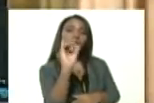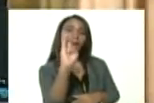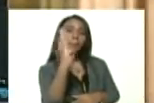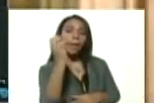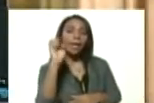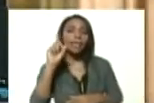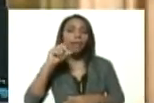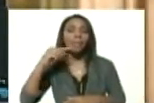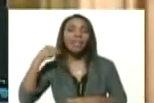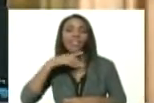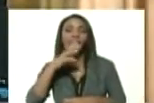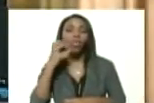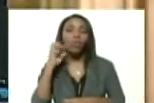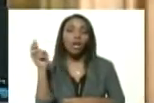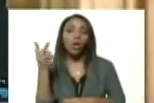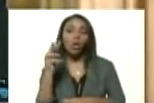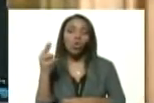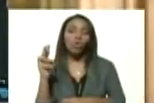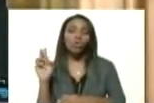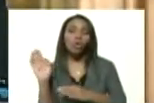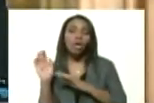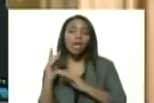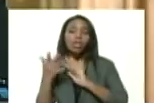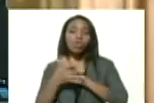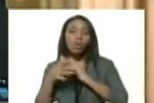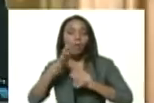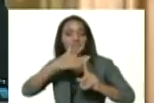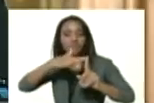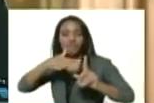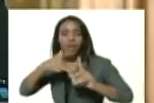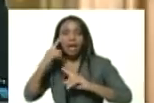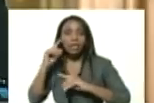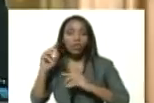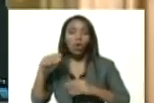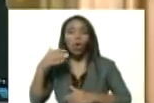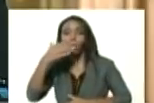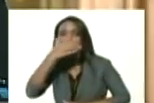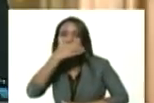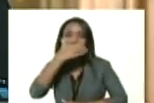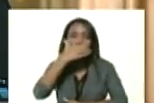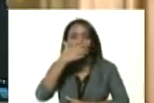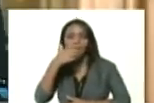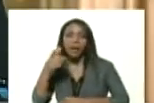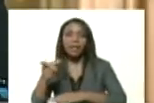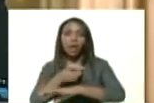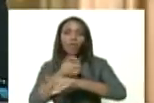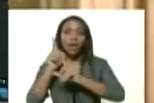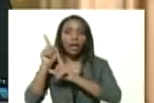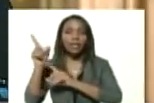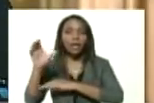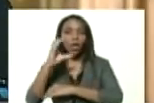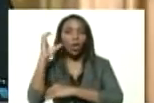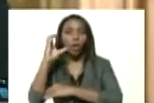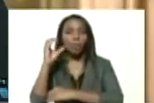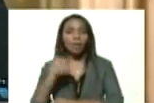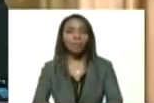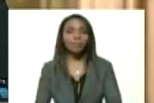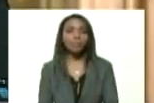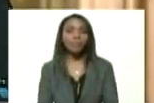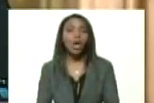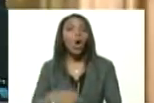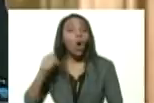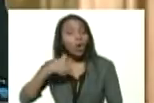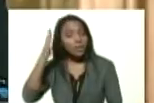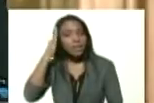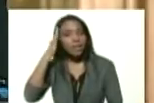duque detrás de esto los narcoterroristas que gobiernan colombia hoy se ha